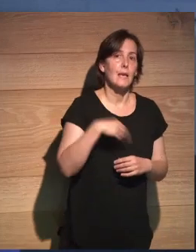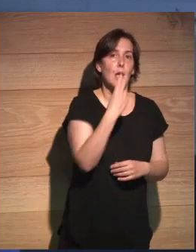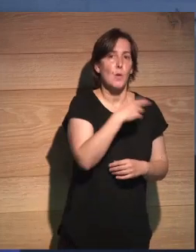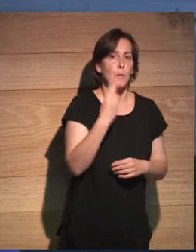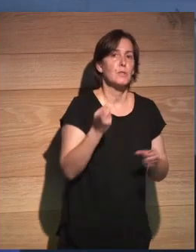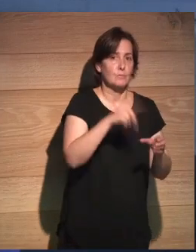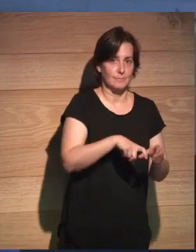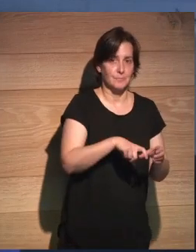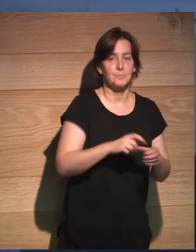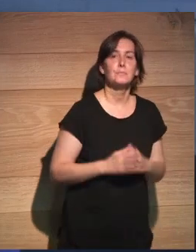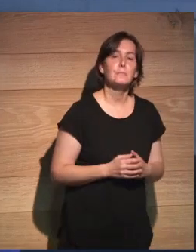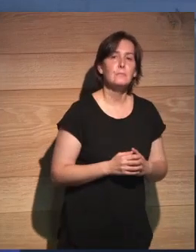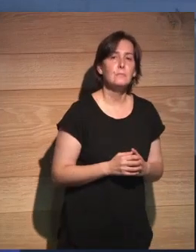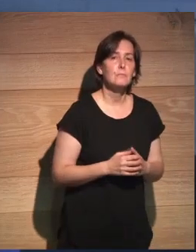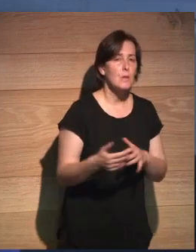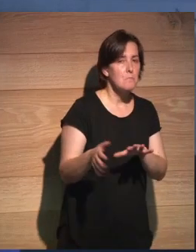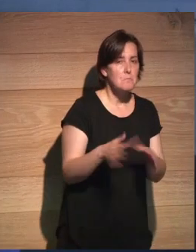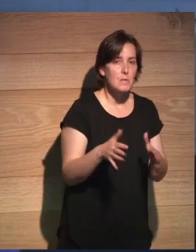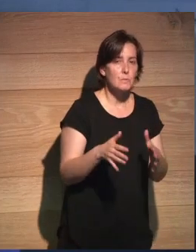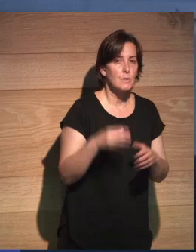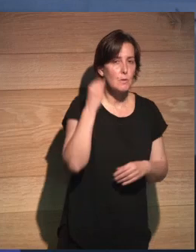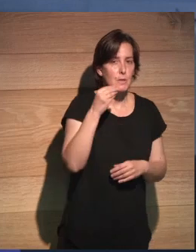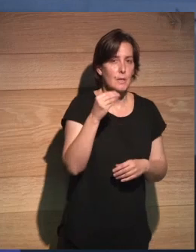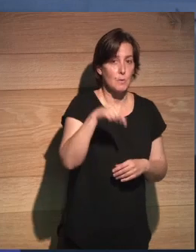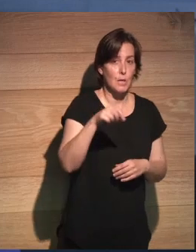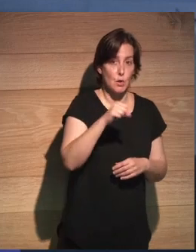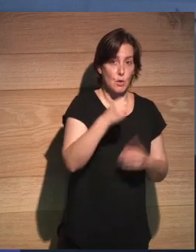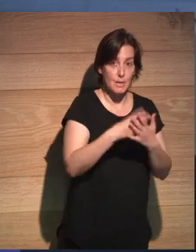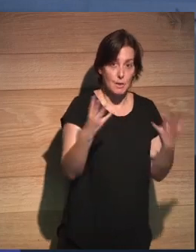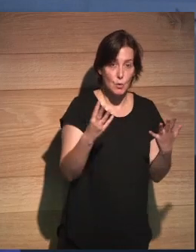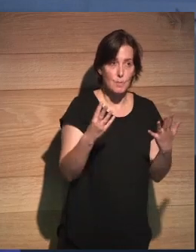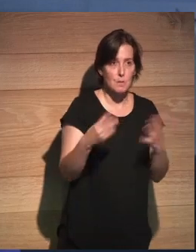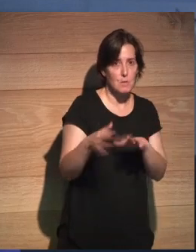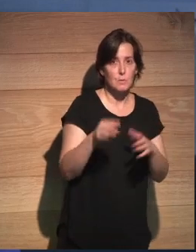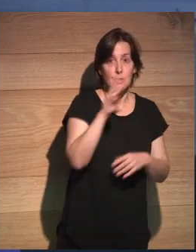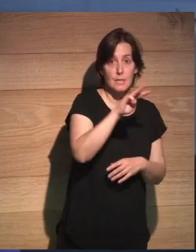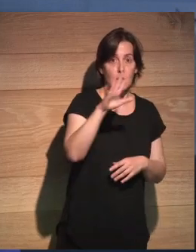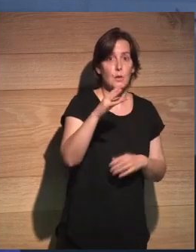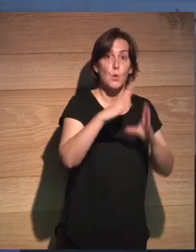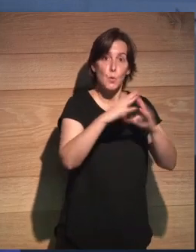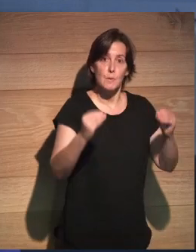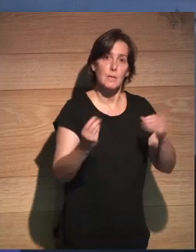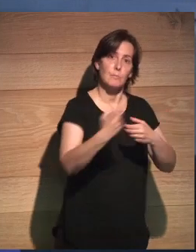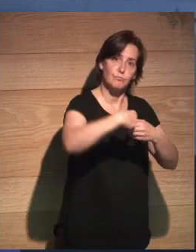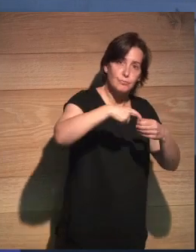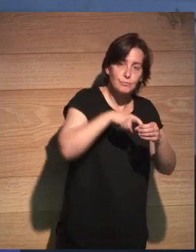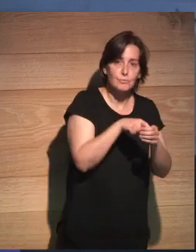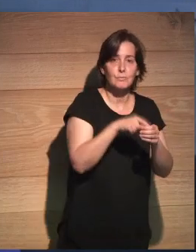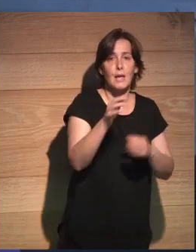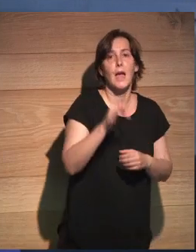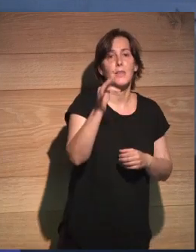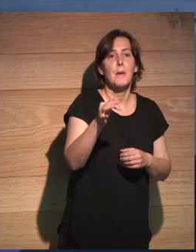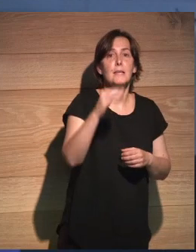comprometido. La previsión es terminar 2019 con al menos 35 universidades incorporadas, además